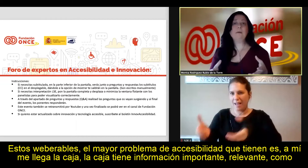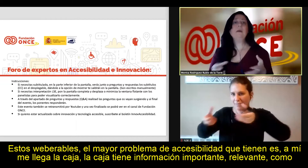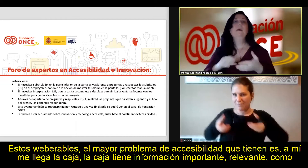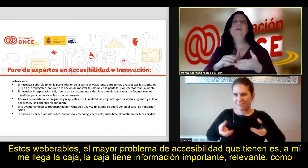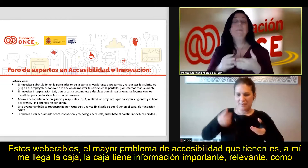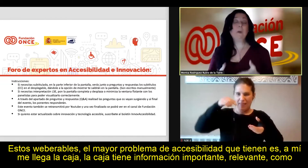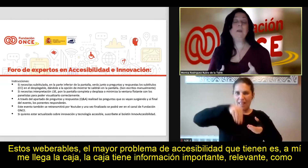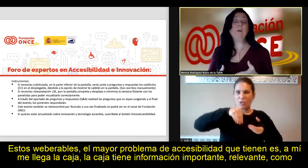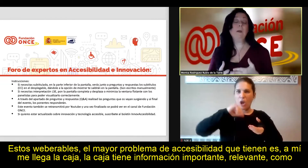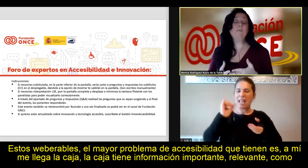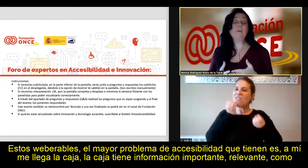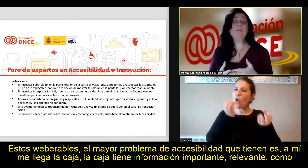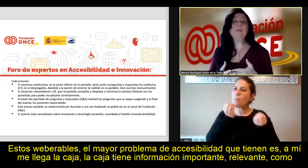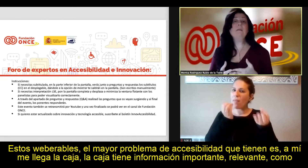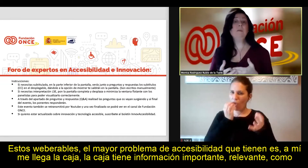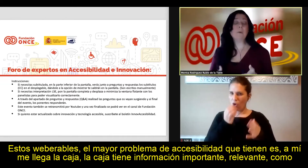información